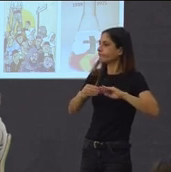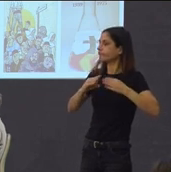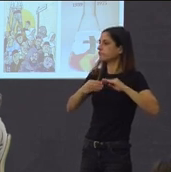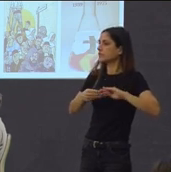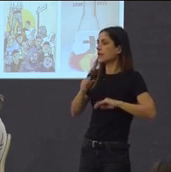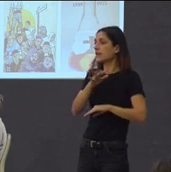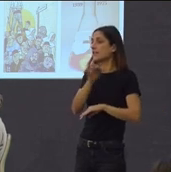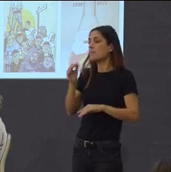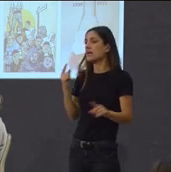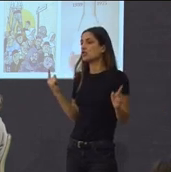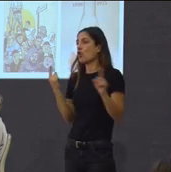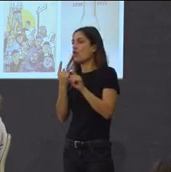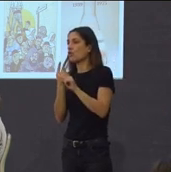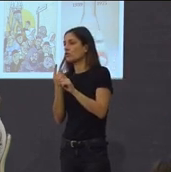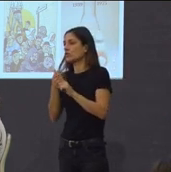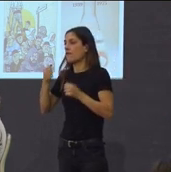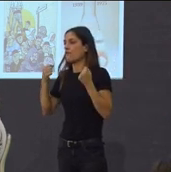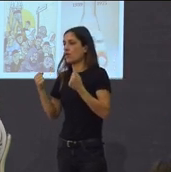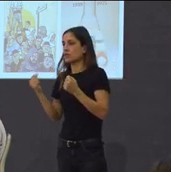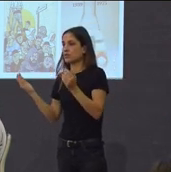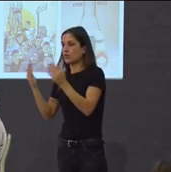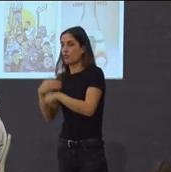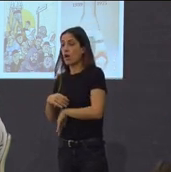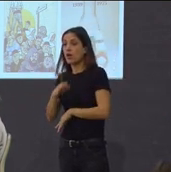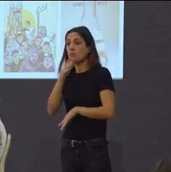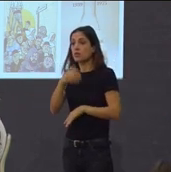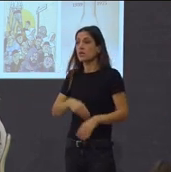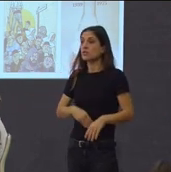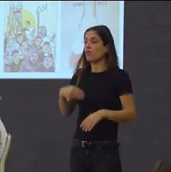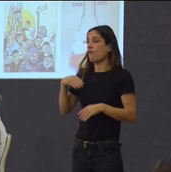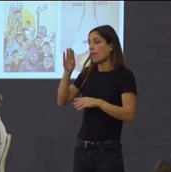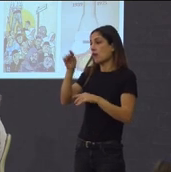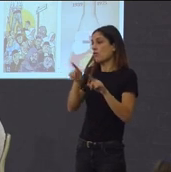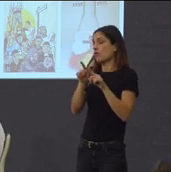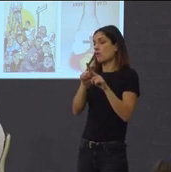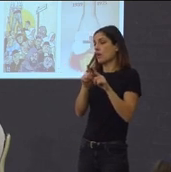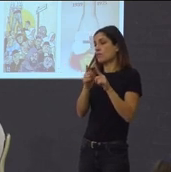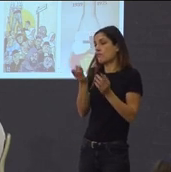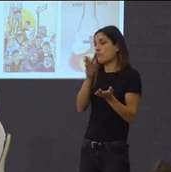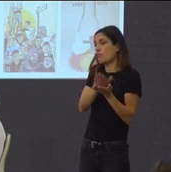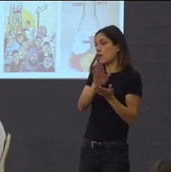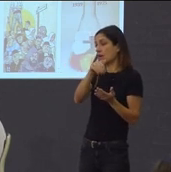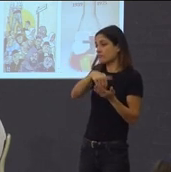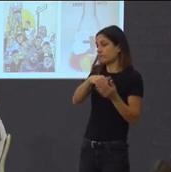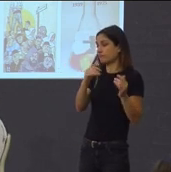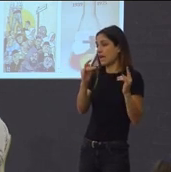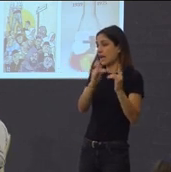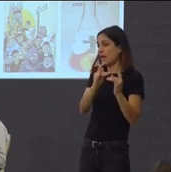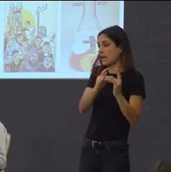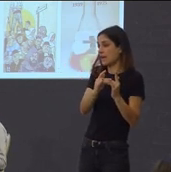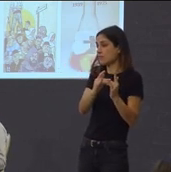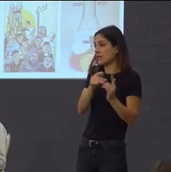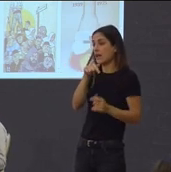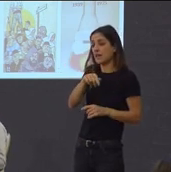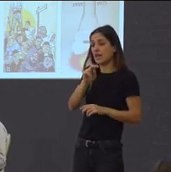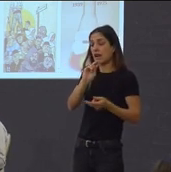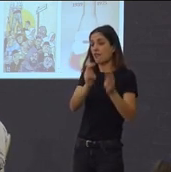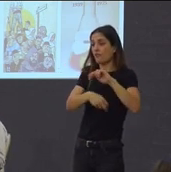iso o dictador morreu na cama, e por iso houve transición e houve reformismo. Non houve revolución. En Portugal, sí.